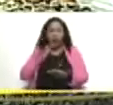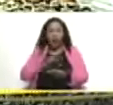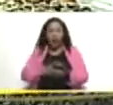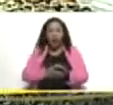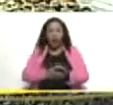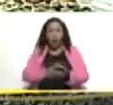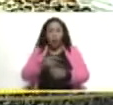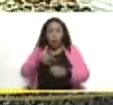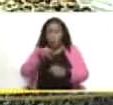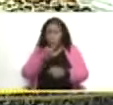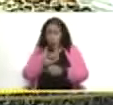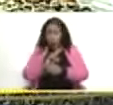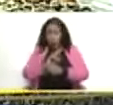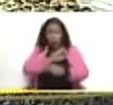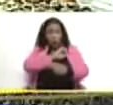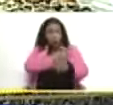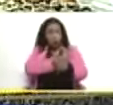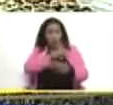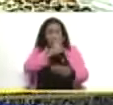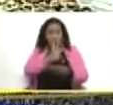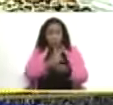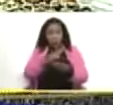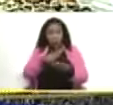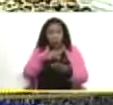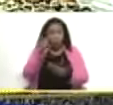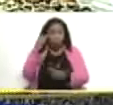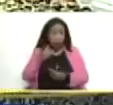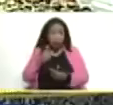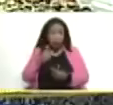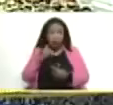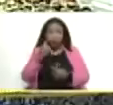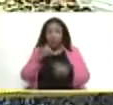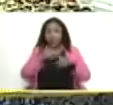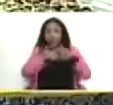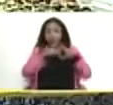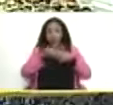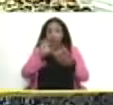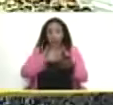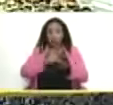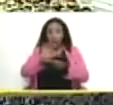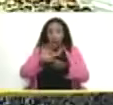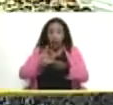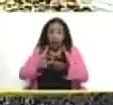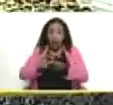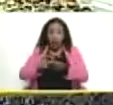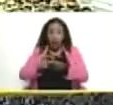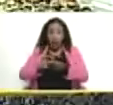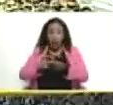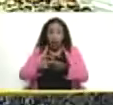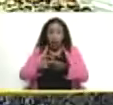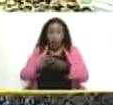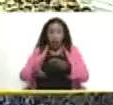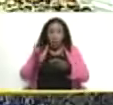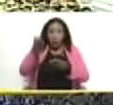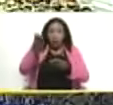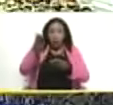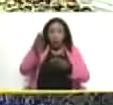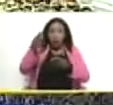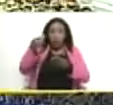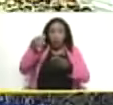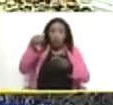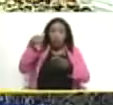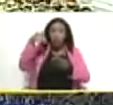Fuerzas Armadas con distintas estrategias y una doctrina importada, extranjera,